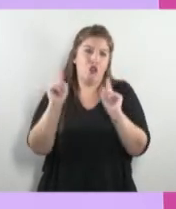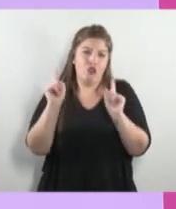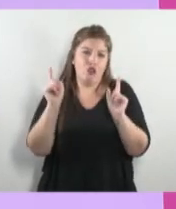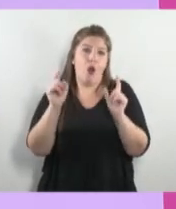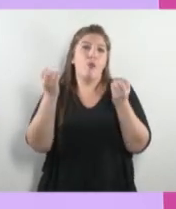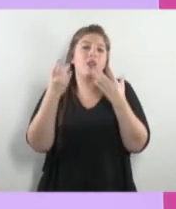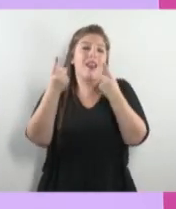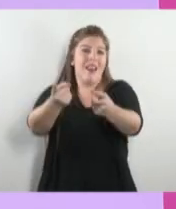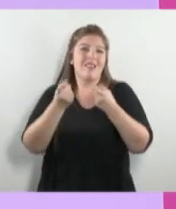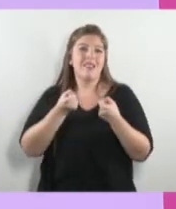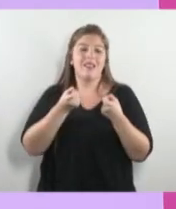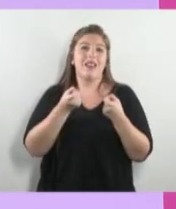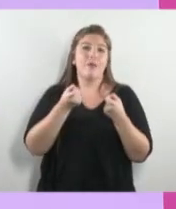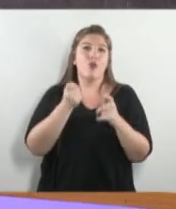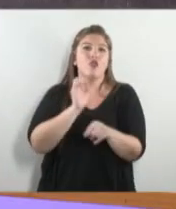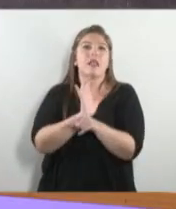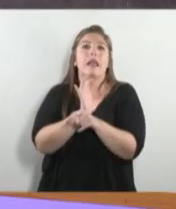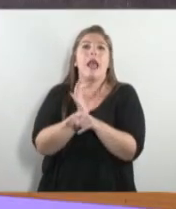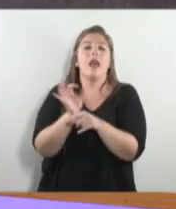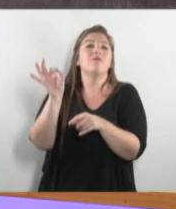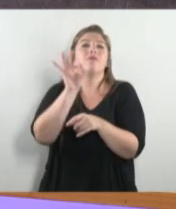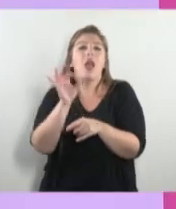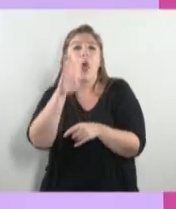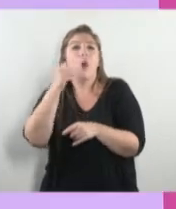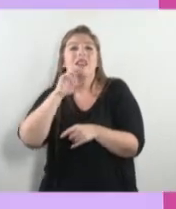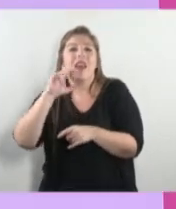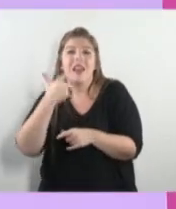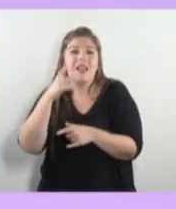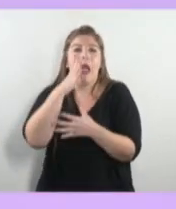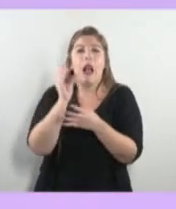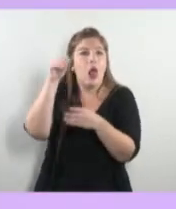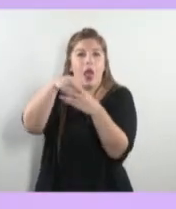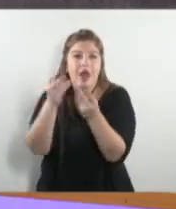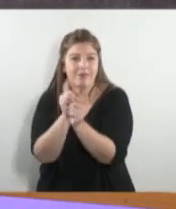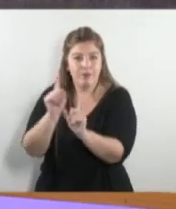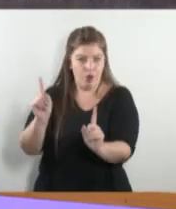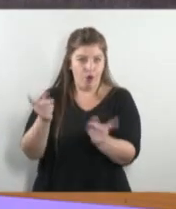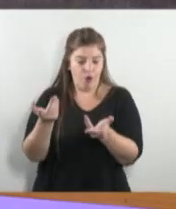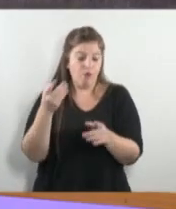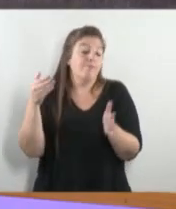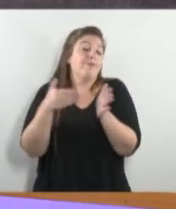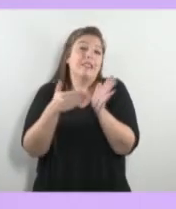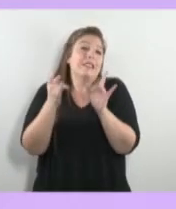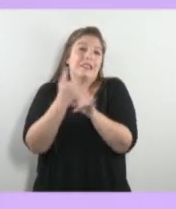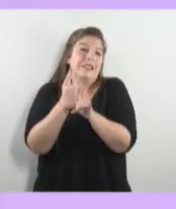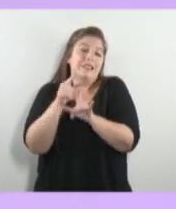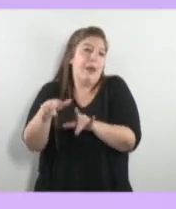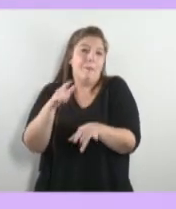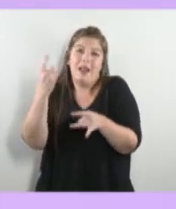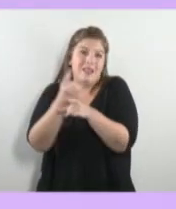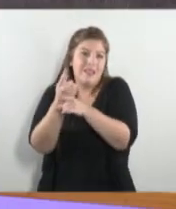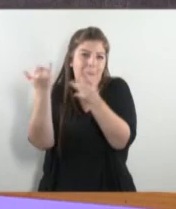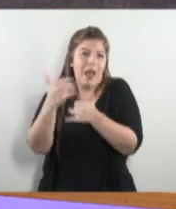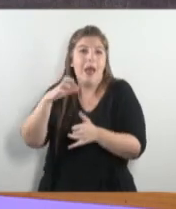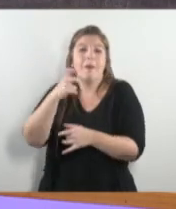necesitamos asegurarnos que no haya patógenos. Claro. Y, digamos, bueno, están siempre ahí. Siempre. Los patógenos están siempre dando ahí.